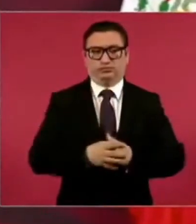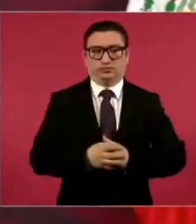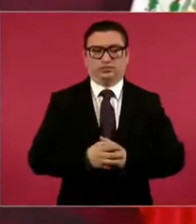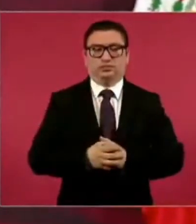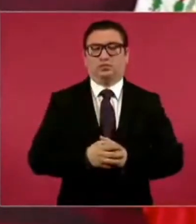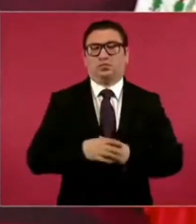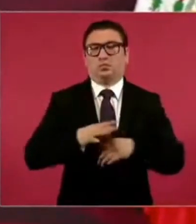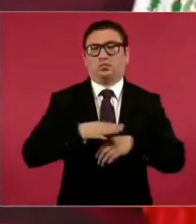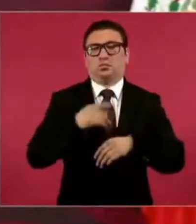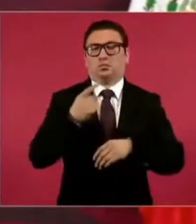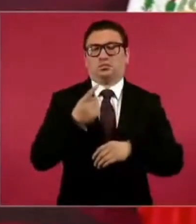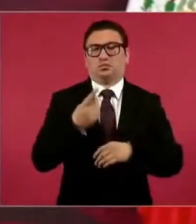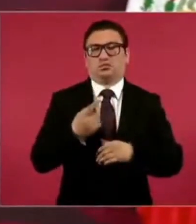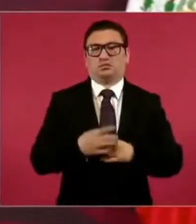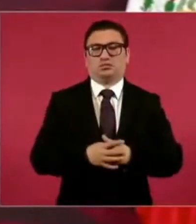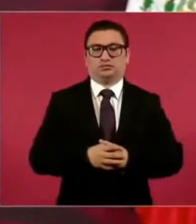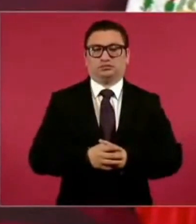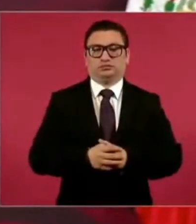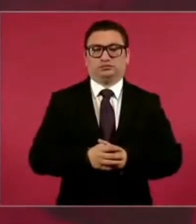porque